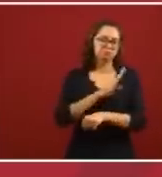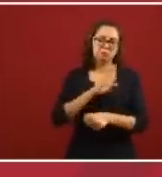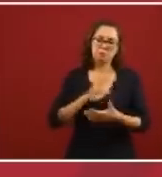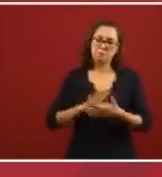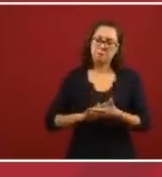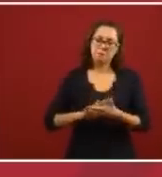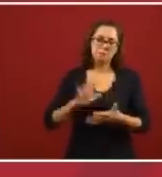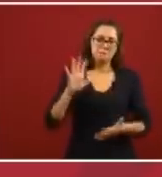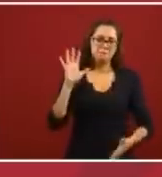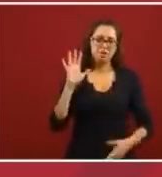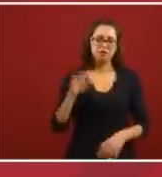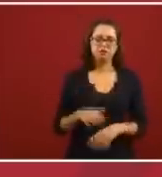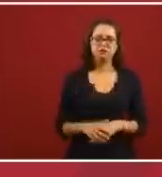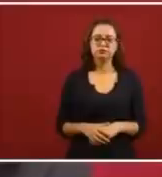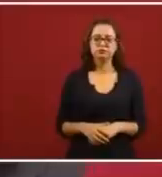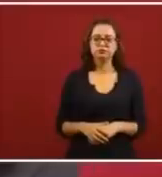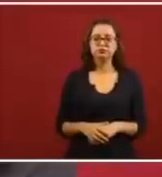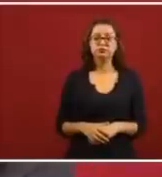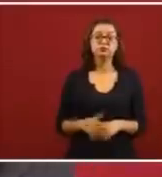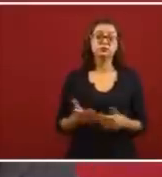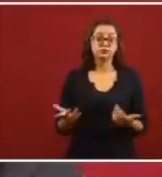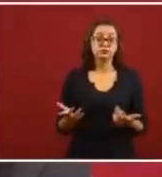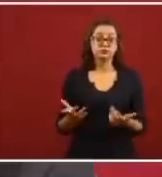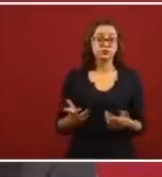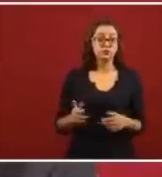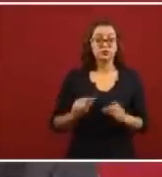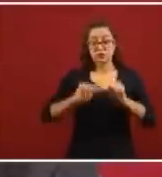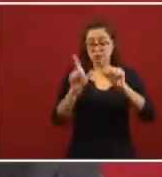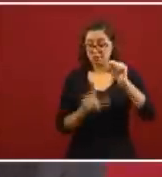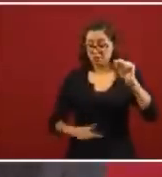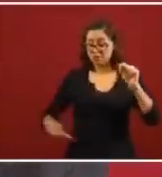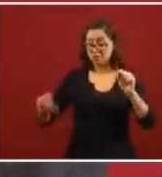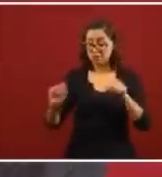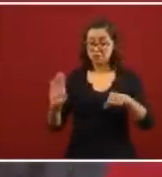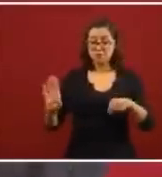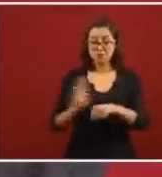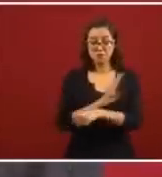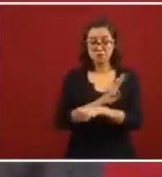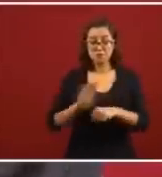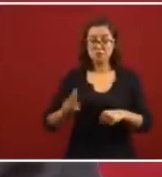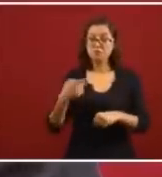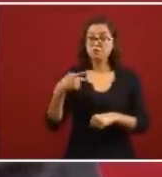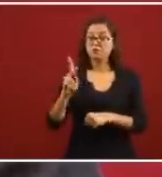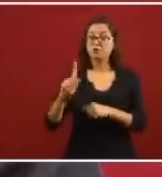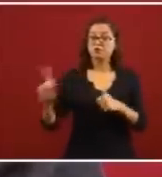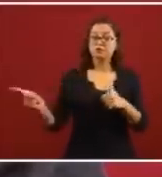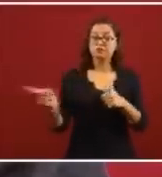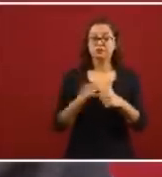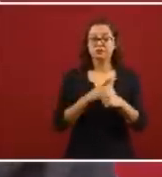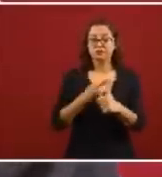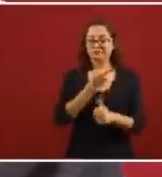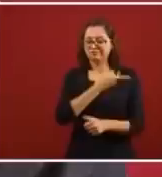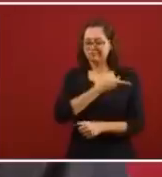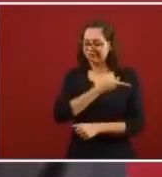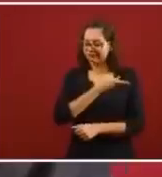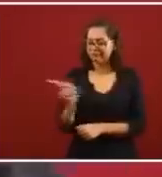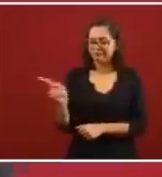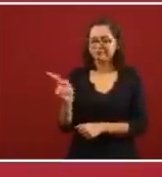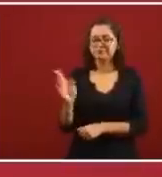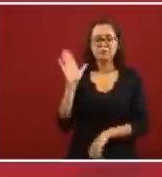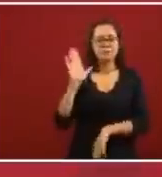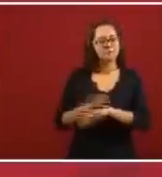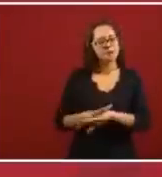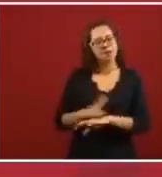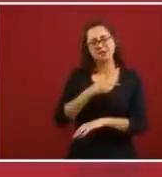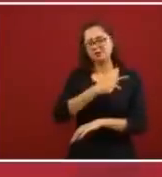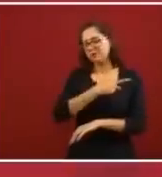con la idea de que por el bien de todos, primero los pobres, y desgraciadamente entre los pobres, los más